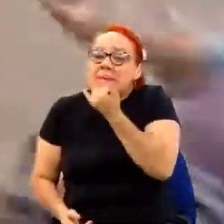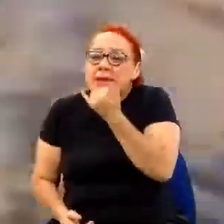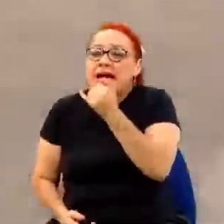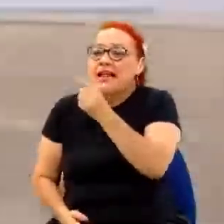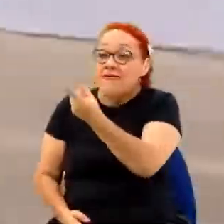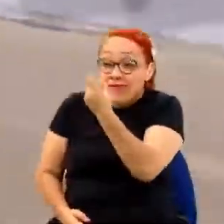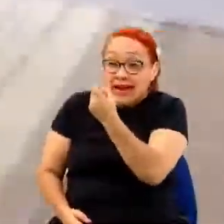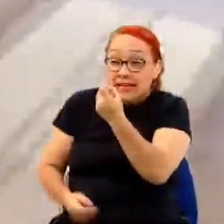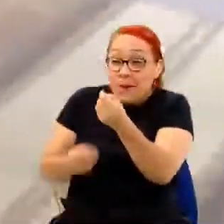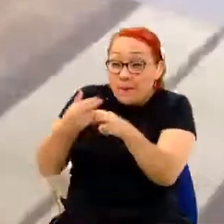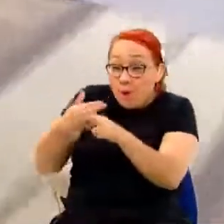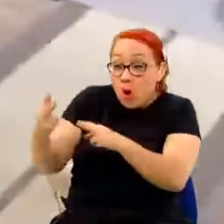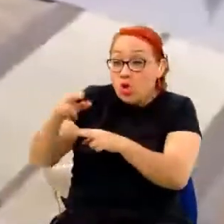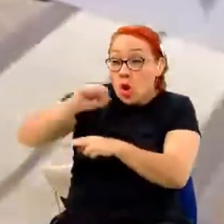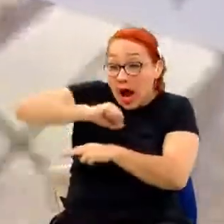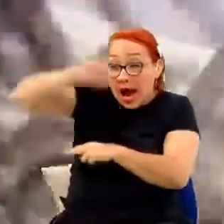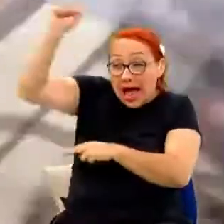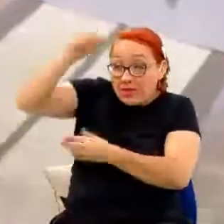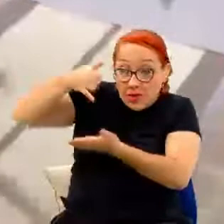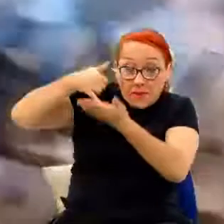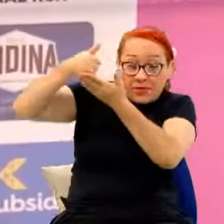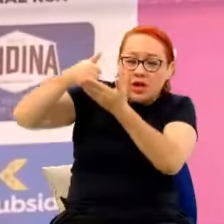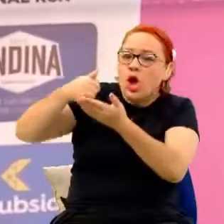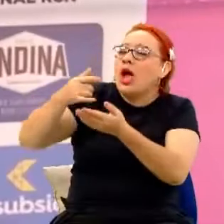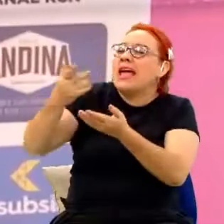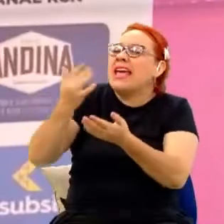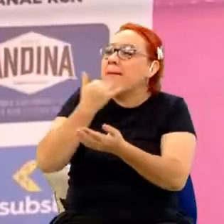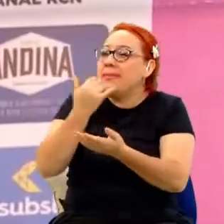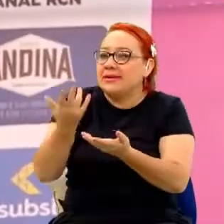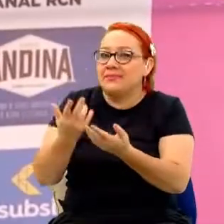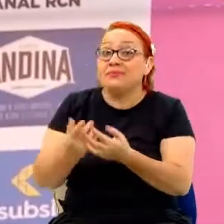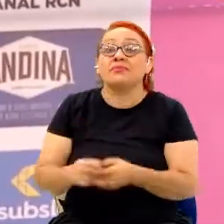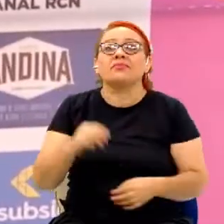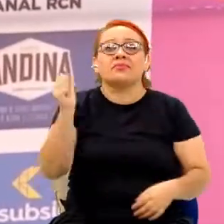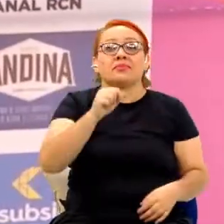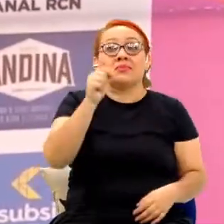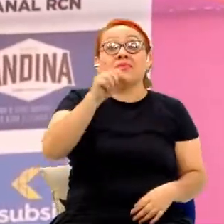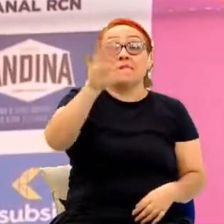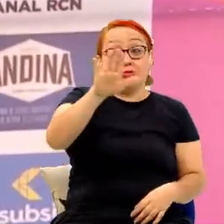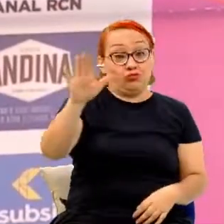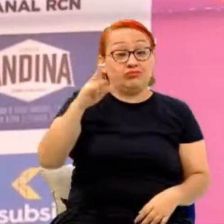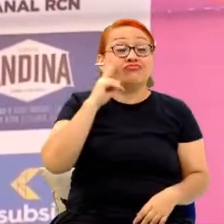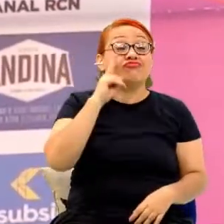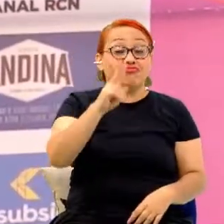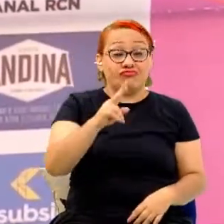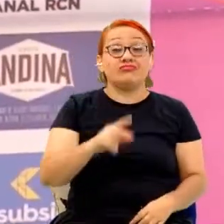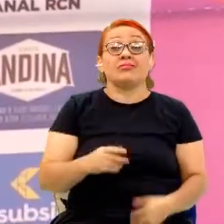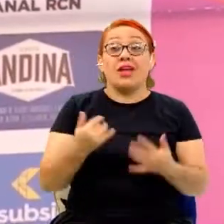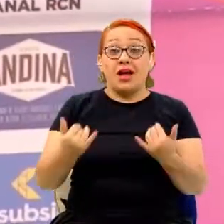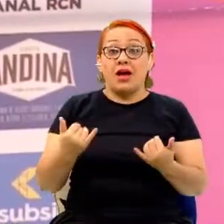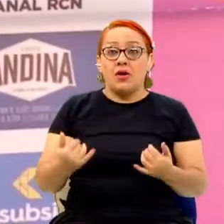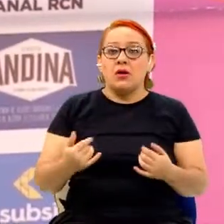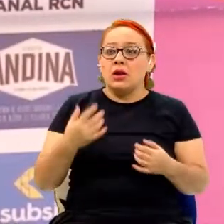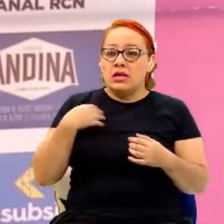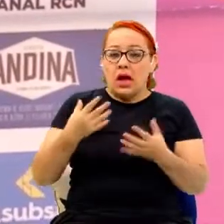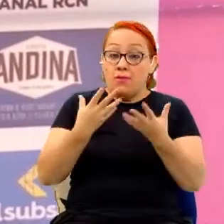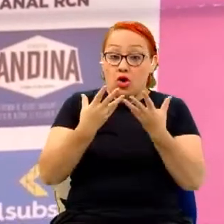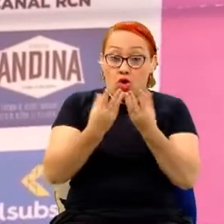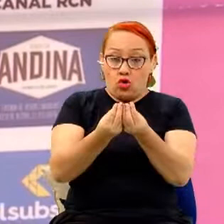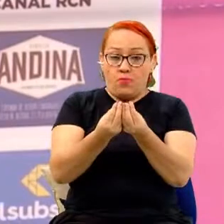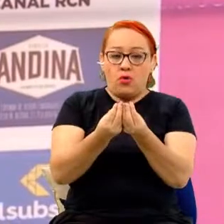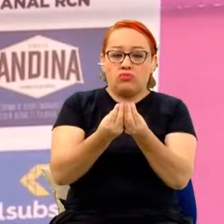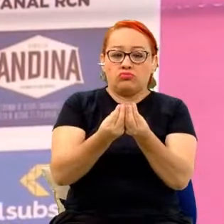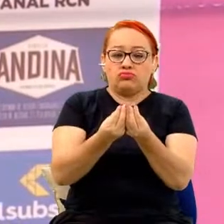menos intentando, acá les contamos. Bueno, como ustedes lo han podido ver, es cuando se desgrana el grupo,